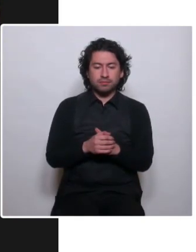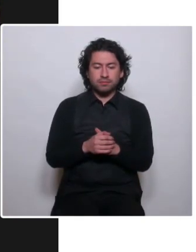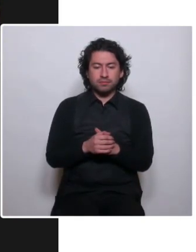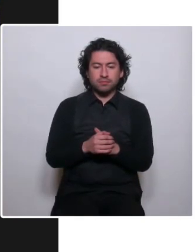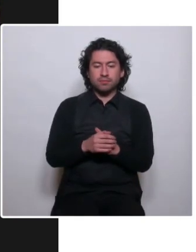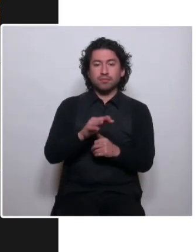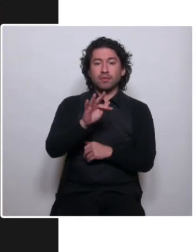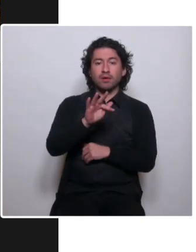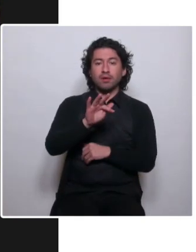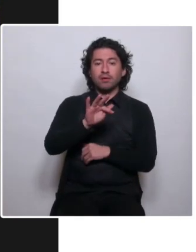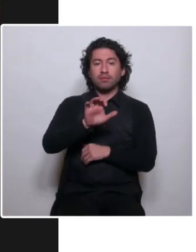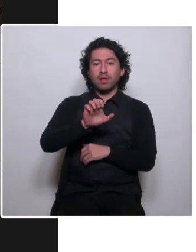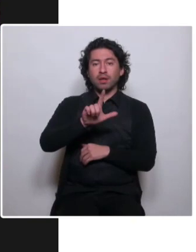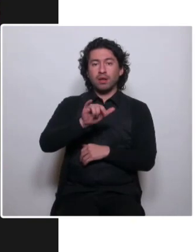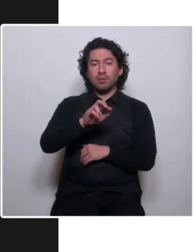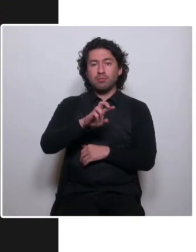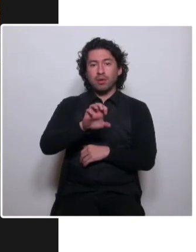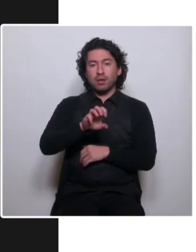Felipe Mena, ¿cómo vota?